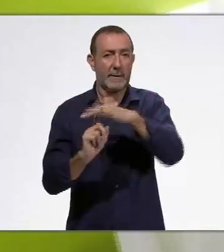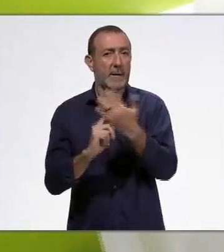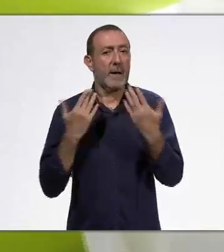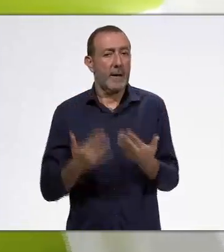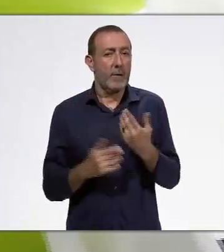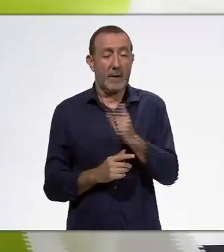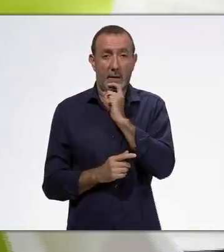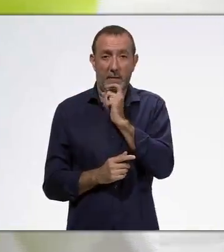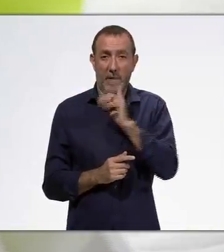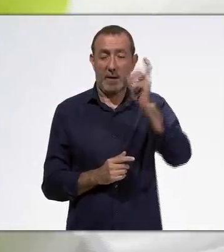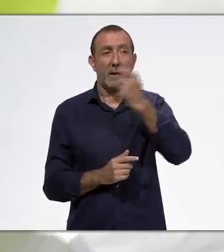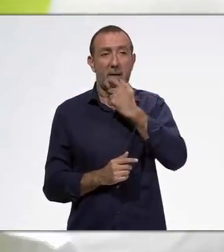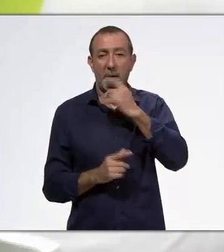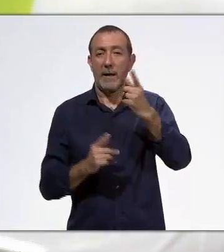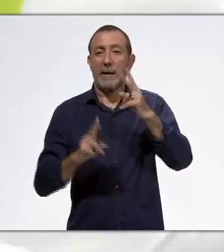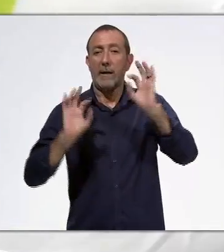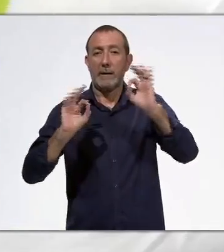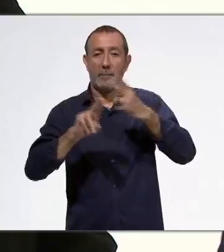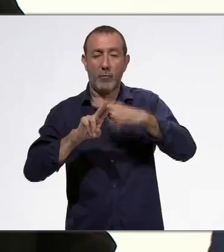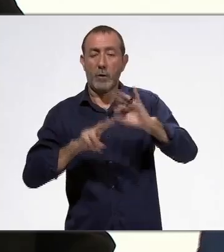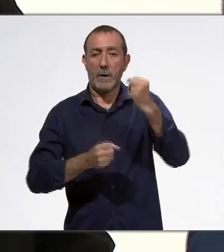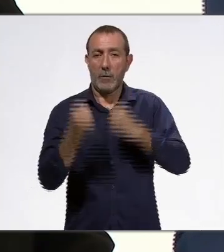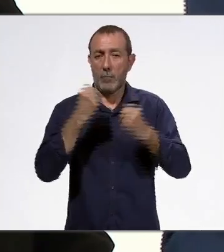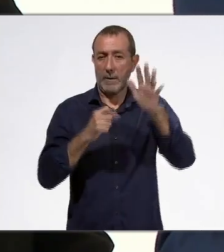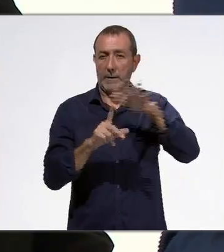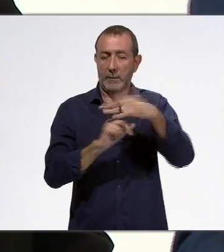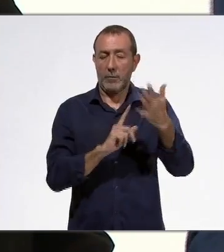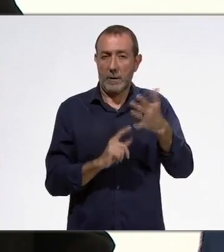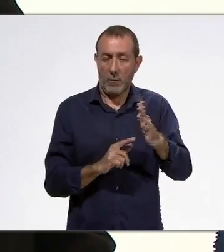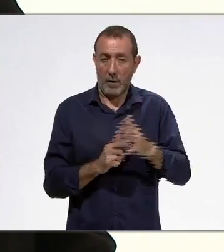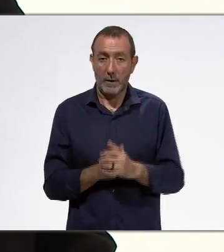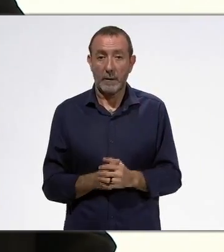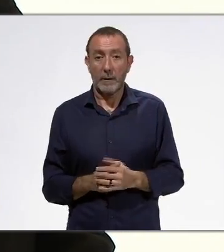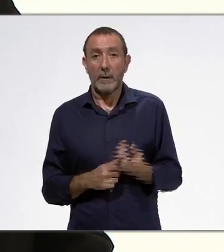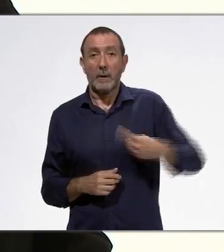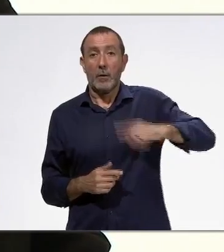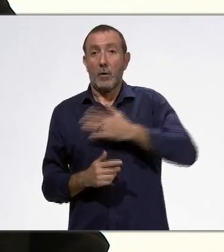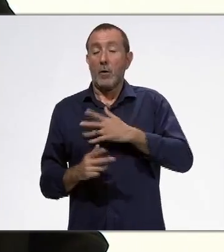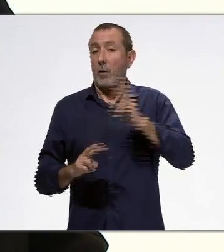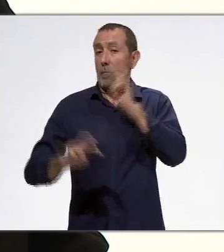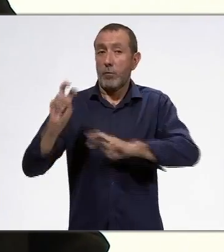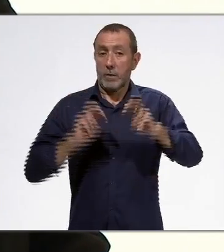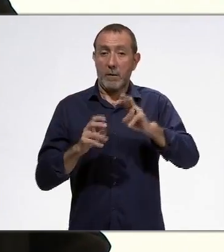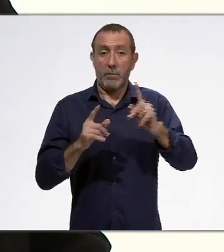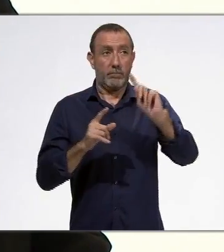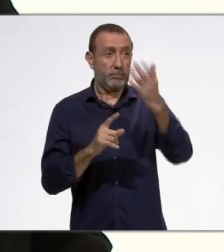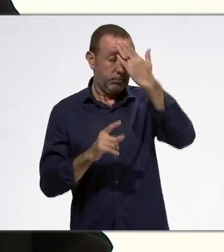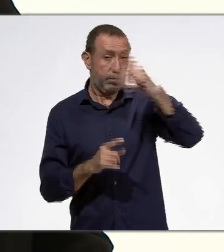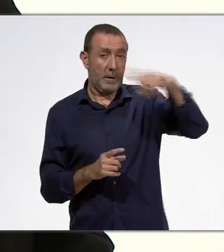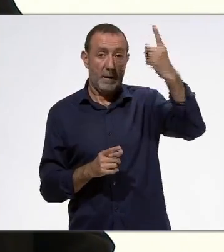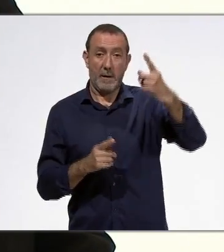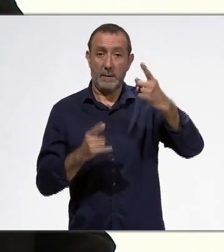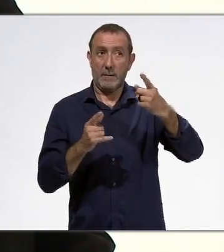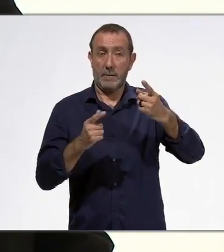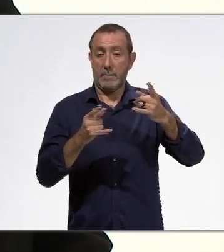situación que vive Reino Unido política y económicamente el objetivo es mostrar a nuestros principal mercado que somos un destino